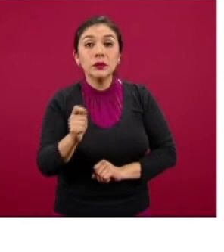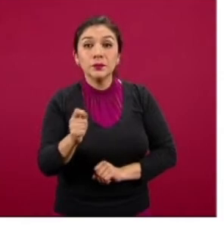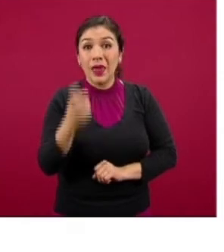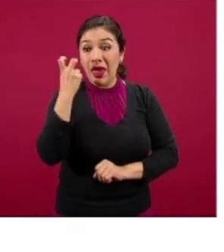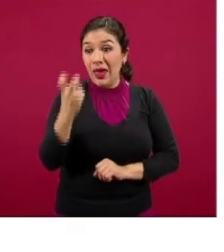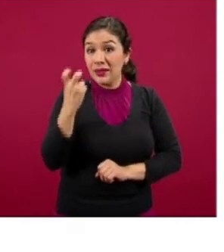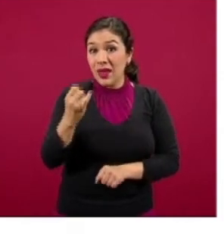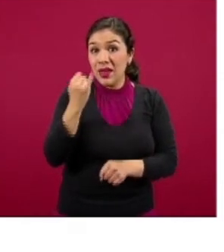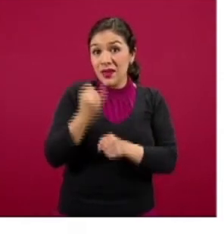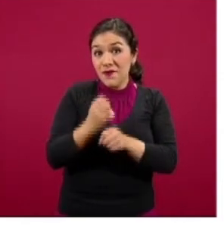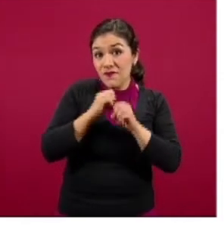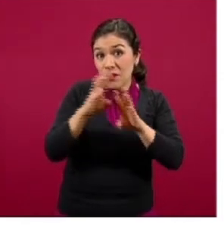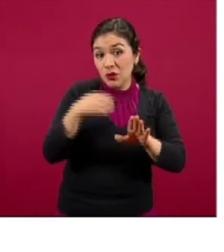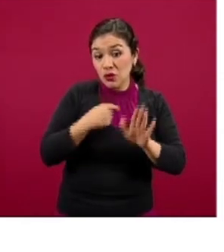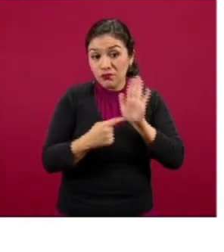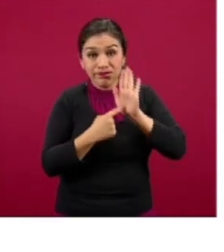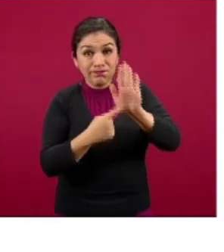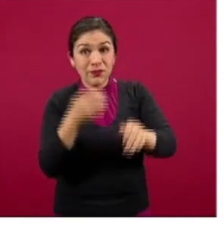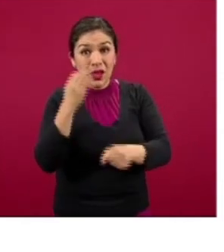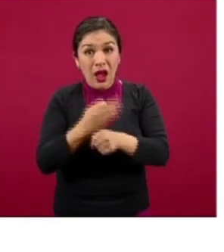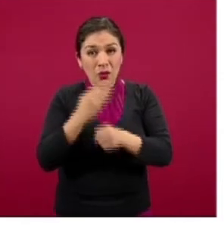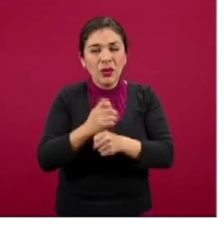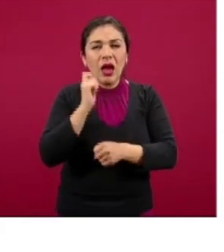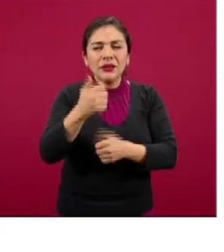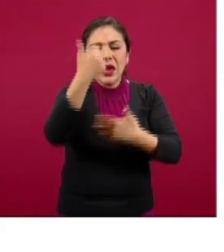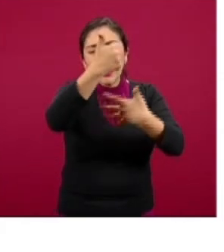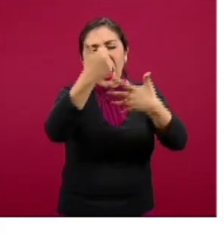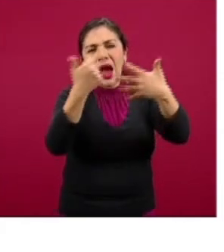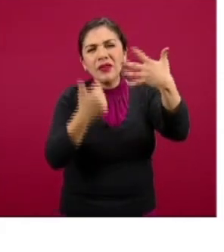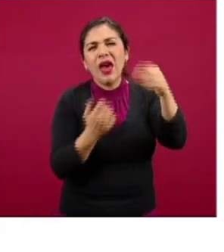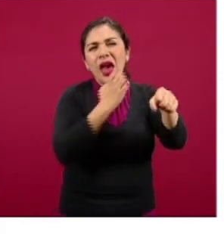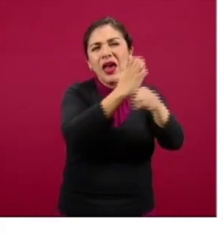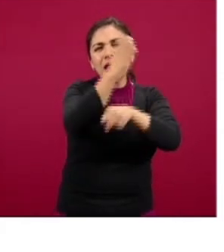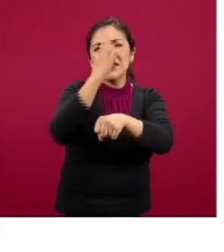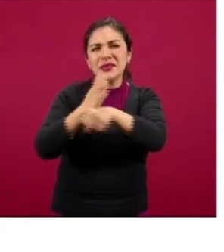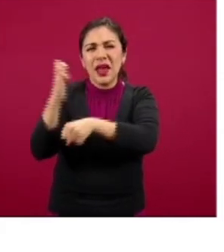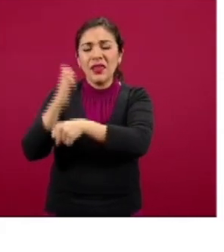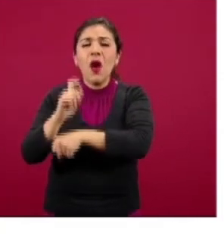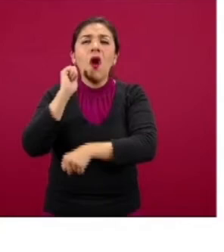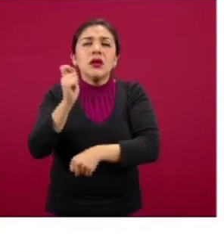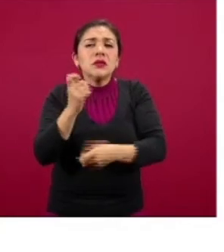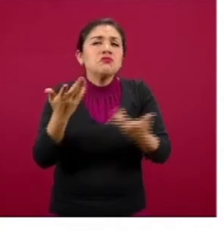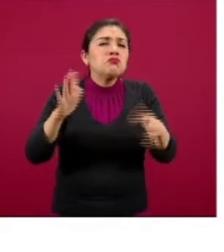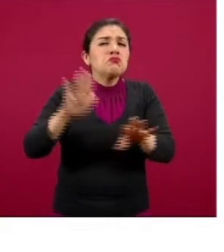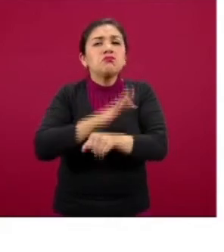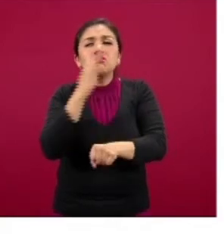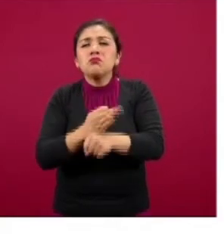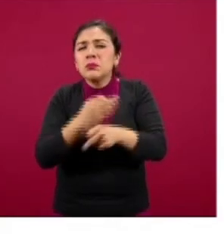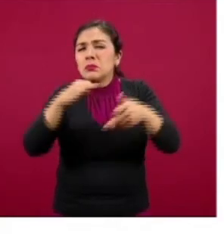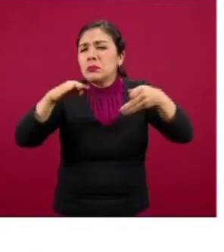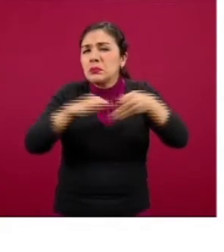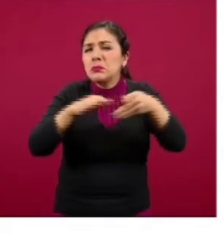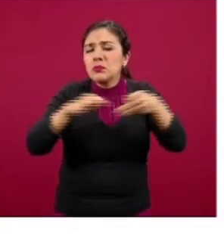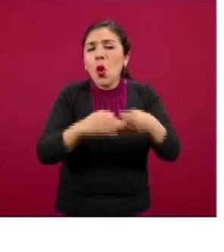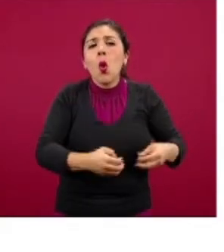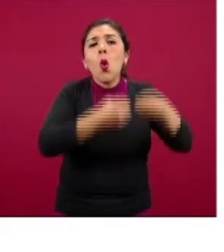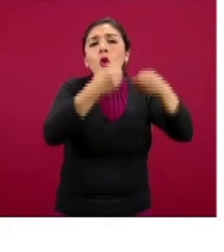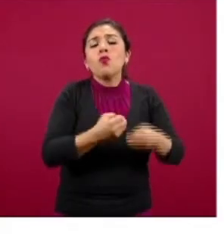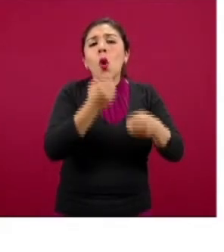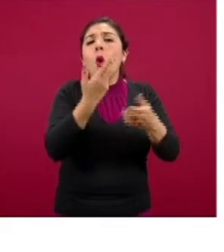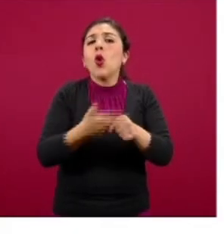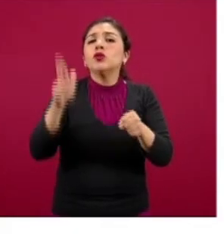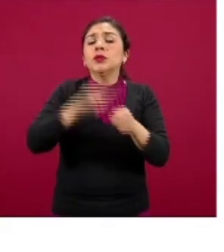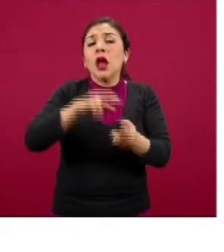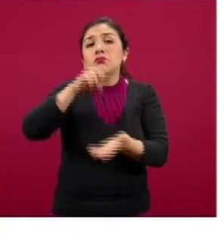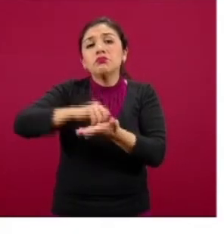Esta información que presentamos de cada una de las entidades federativas es el promedio de ocupación de los hospitales